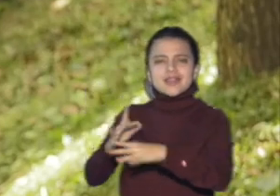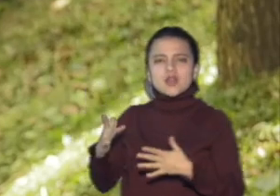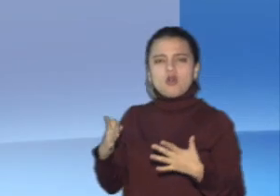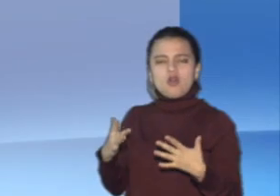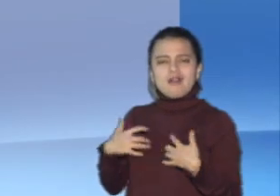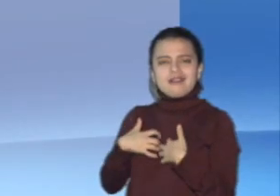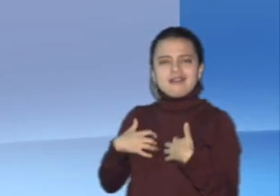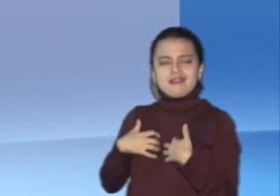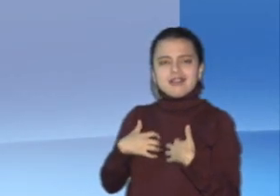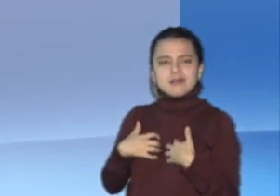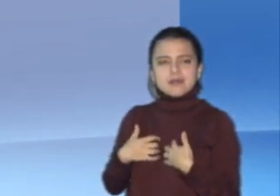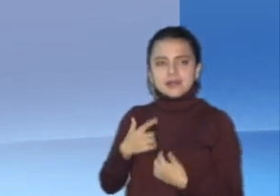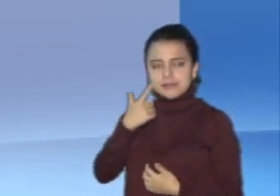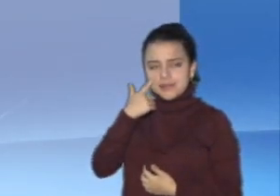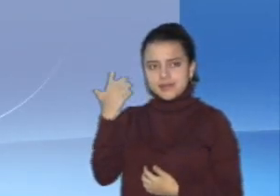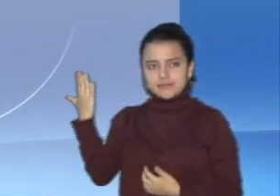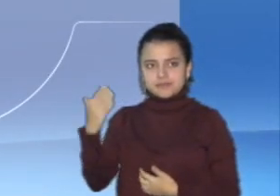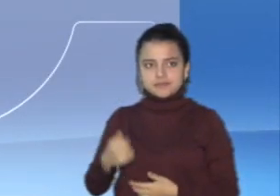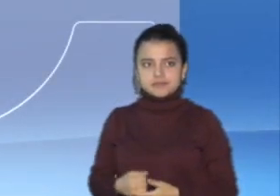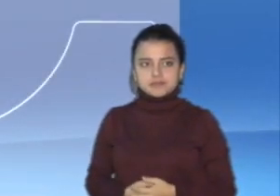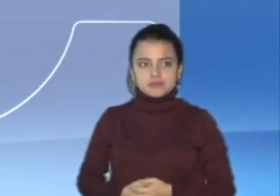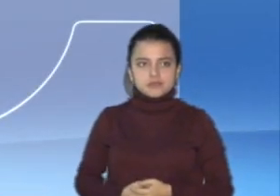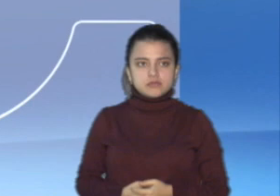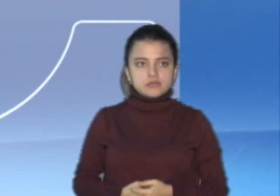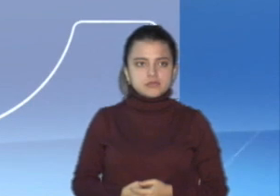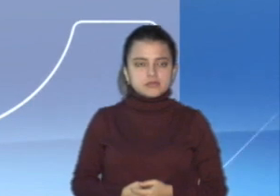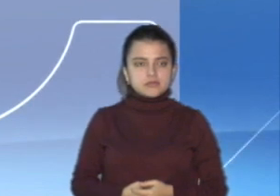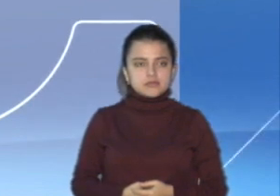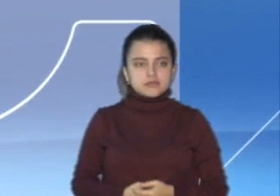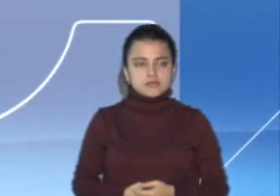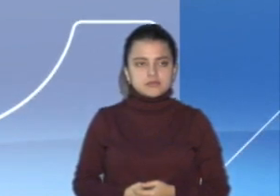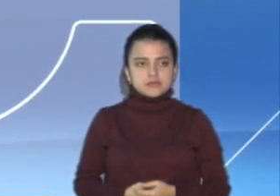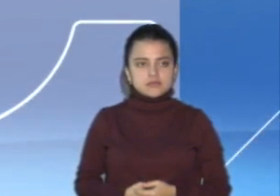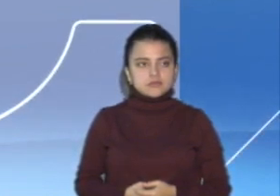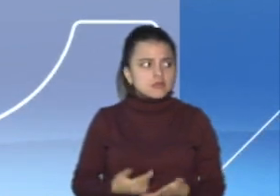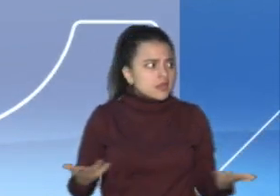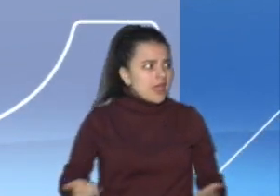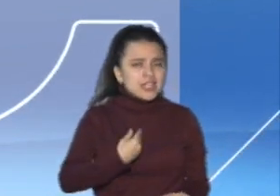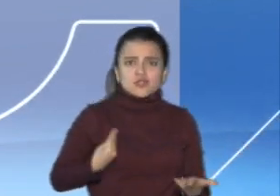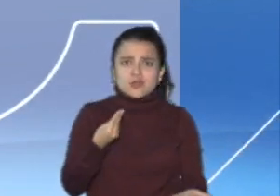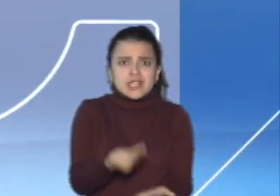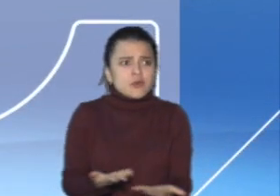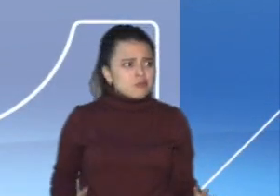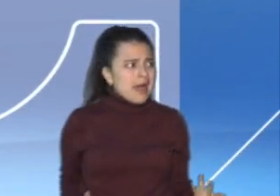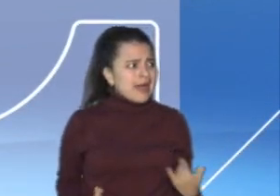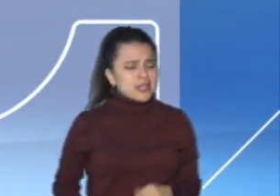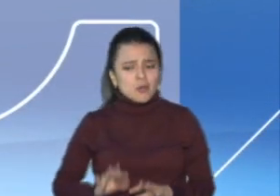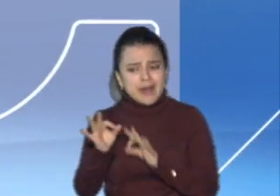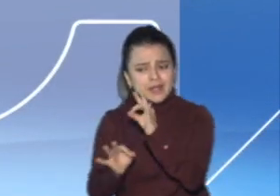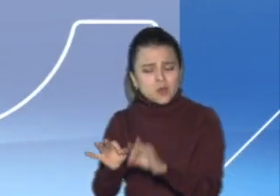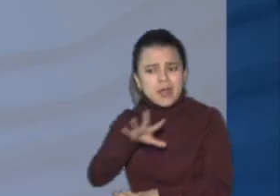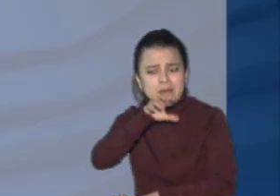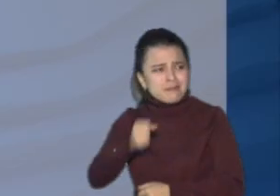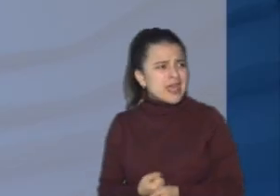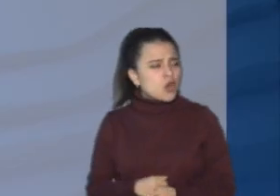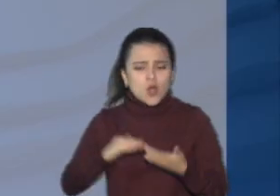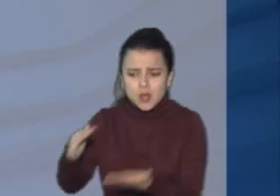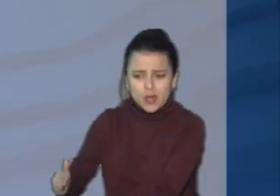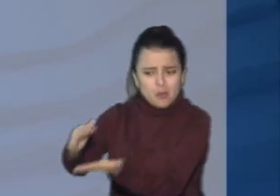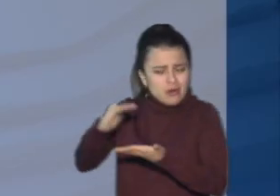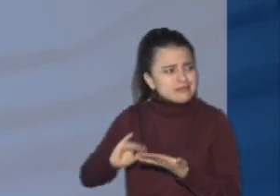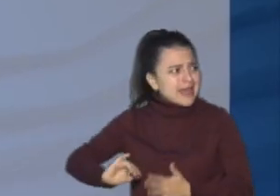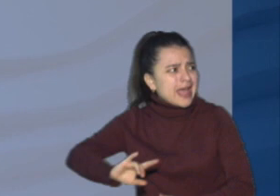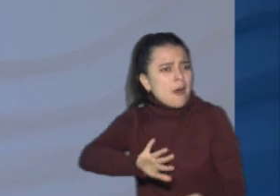perro. Que mataron mi perro. Claro, o sea, estamos pagando para que nos cuiden mi perro y me entregan a mi perro muerto. Los dueños de Tato denuncian que su